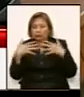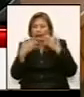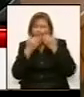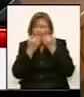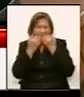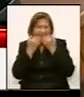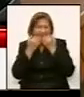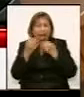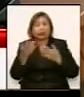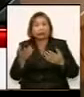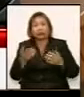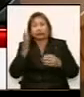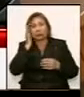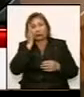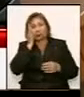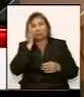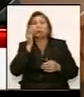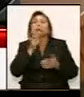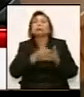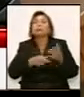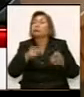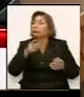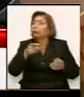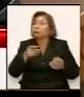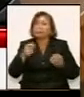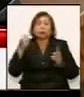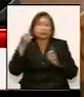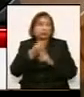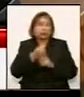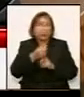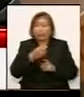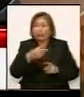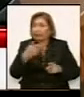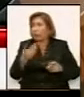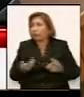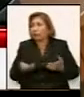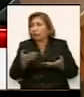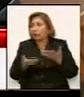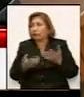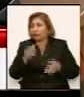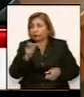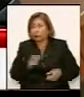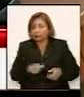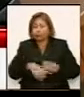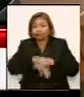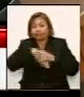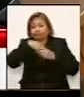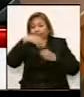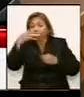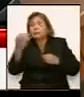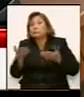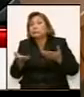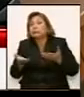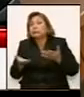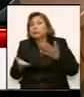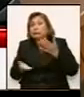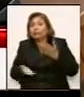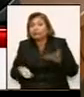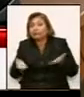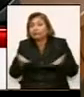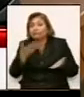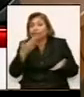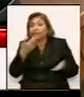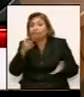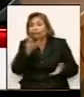muchas veces esto no está vestimos la persona que te está atacando y si hay una sensación de si salgo en la calle y qué tal si es esta persona